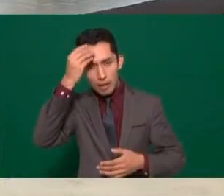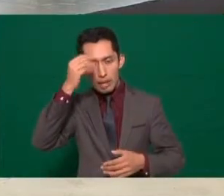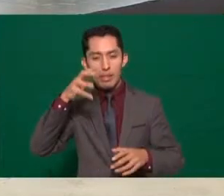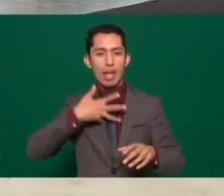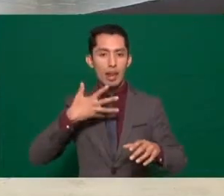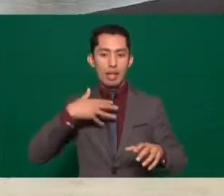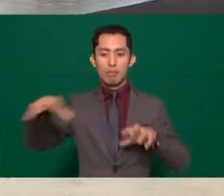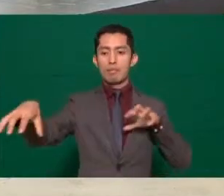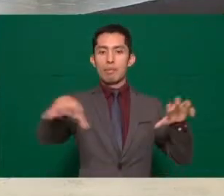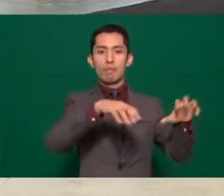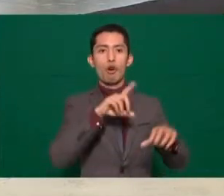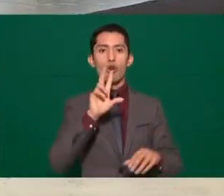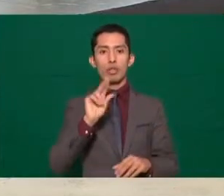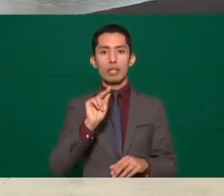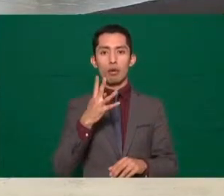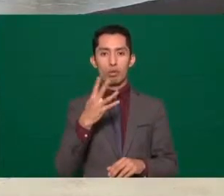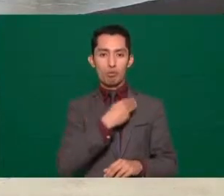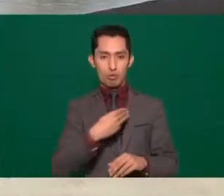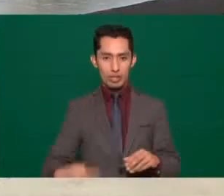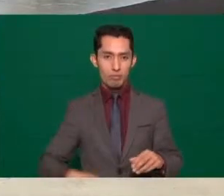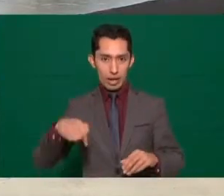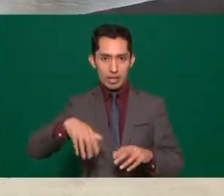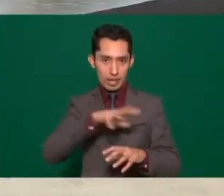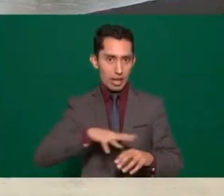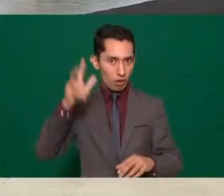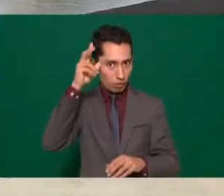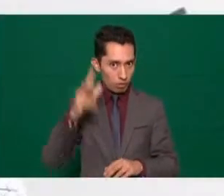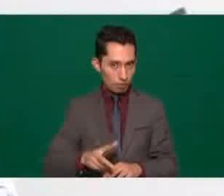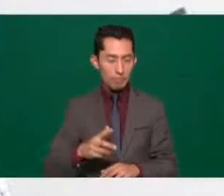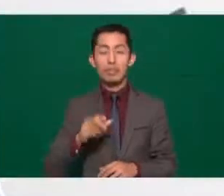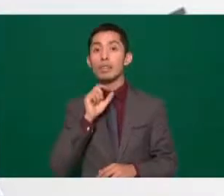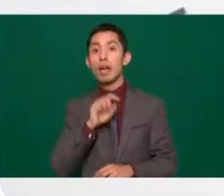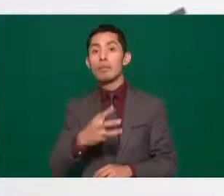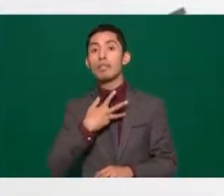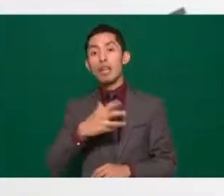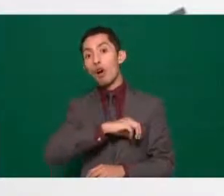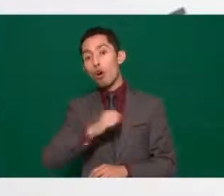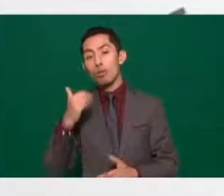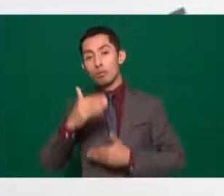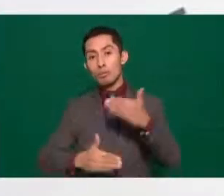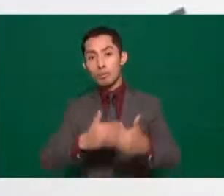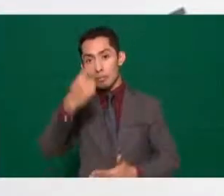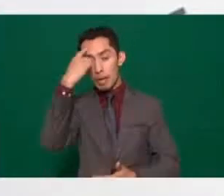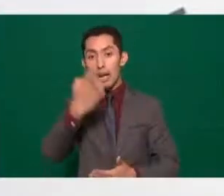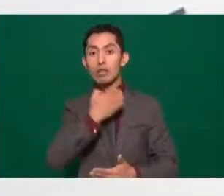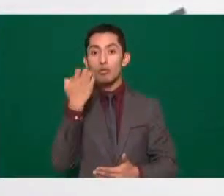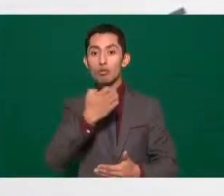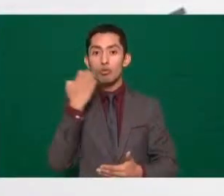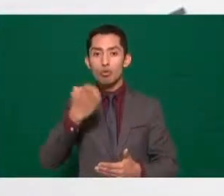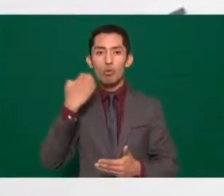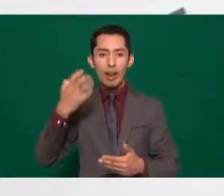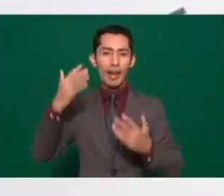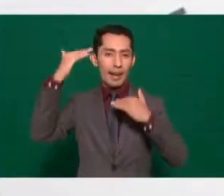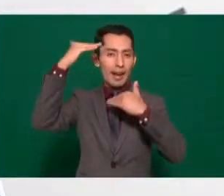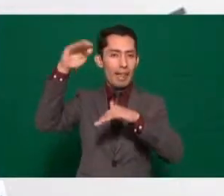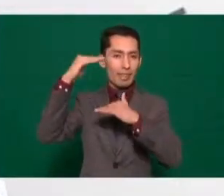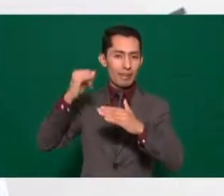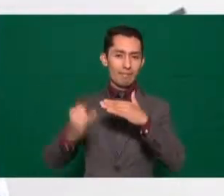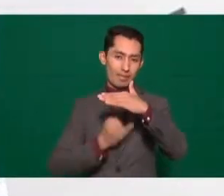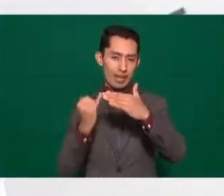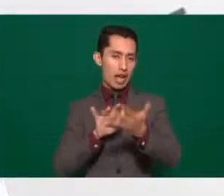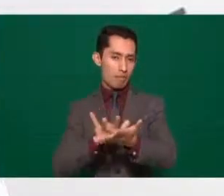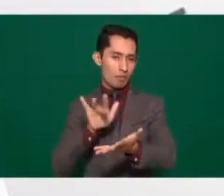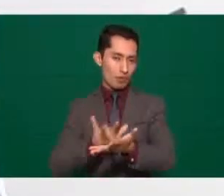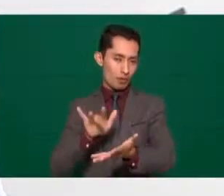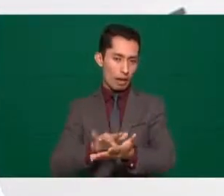los 84 municipios del estado. Destacan también los avances en educación para adultos, donde a 3 años del